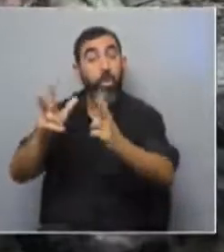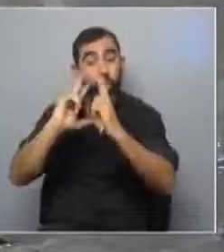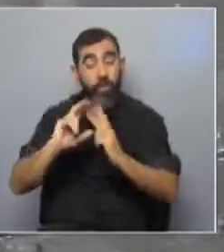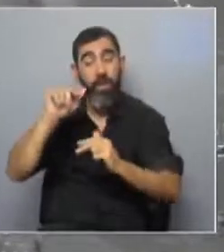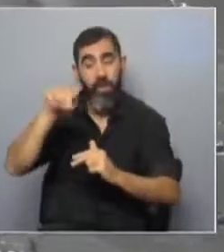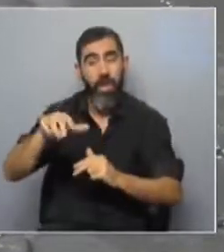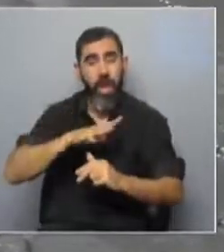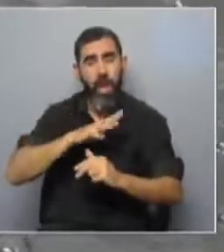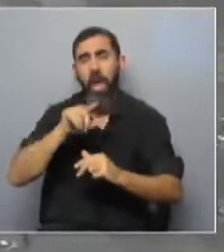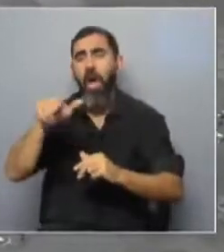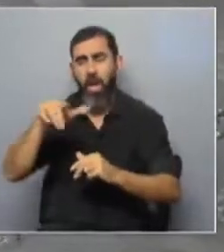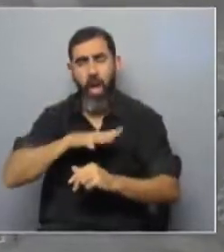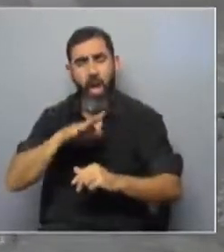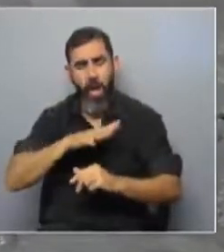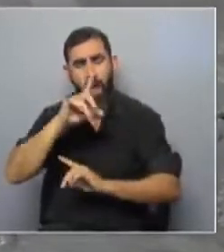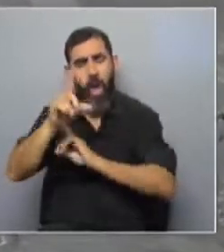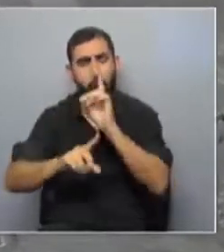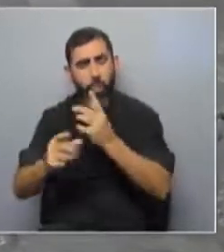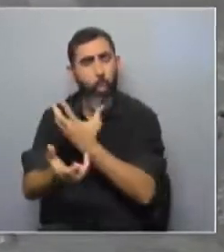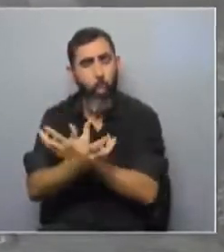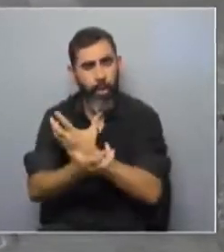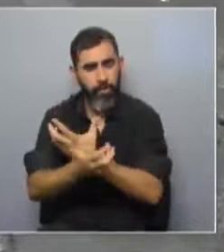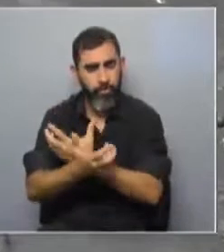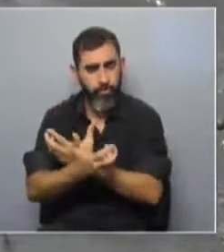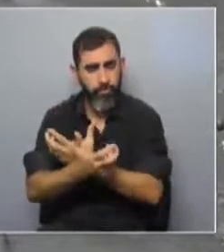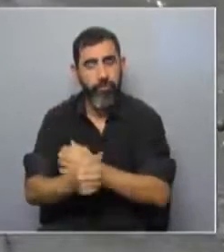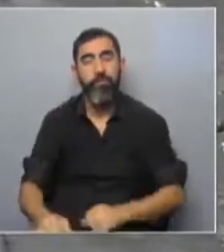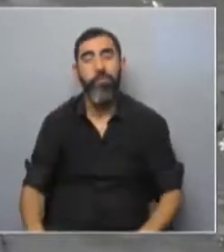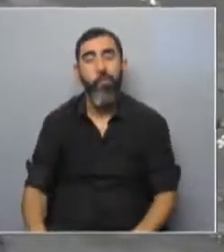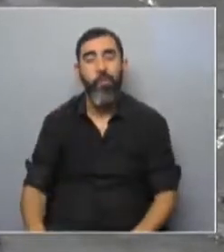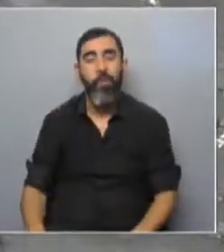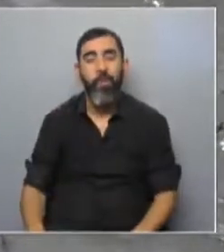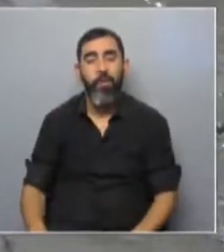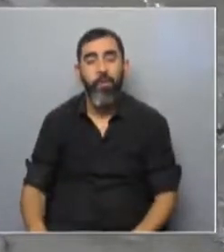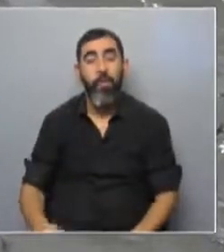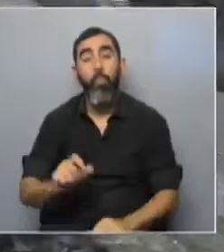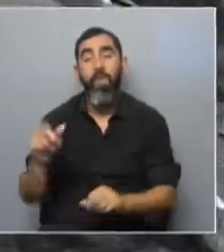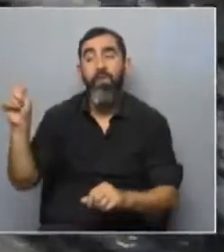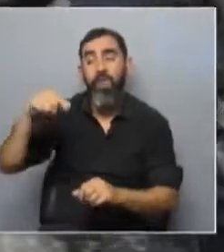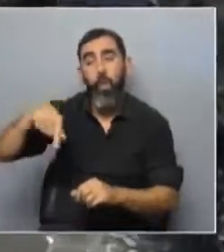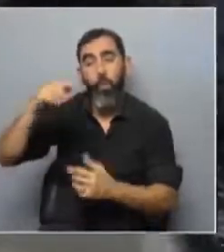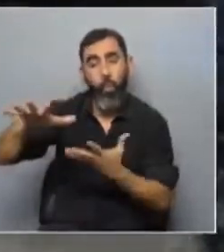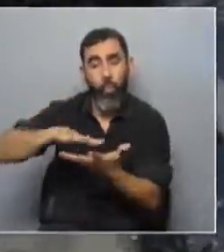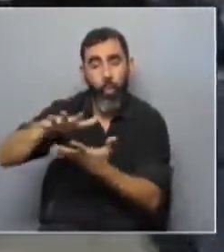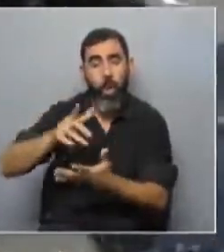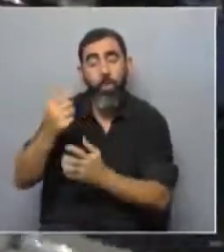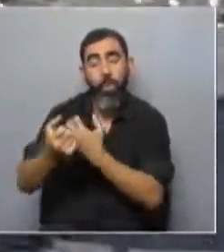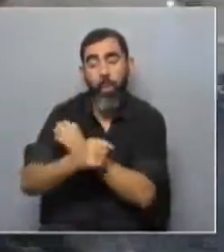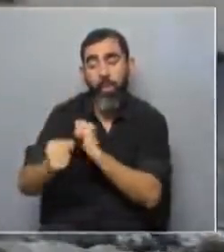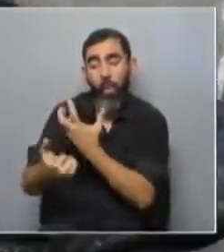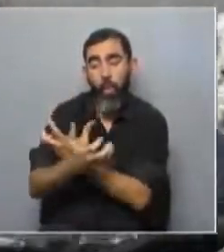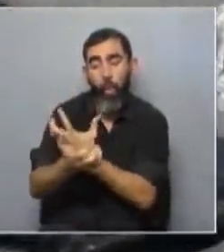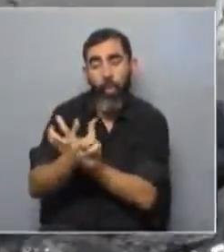no, allá aguas abajo del Vizcaíno, hemos encontrado huesos, y posiblemente puedan venir de otro lado, pero posiblemente sean huesos de acá que se